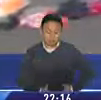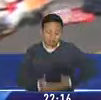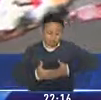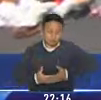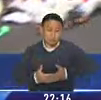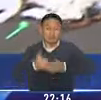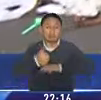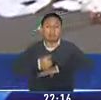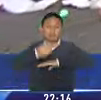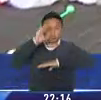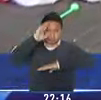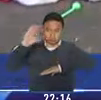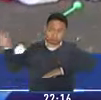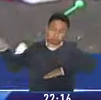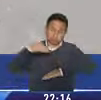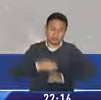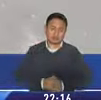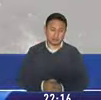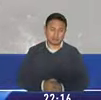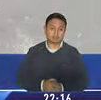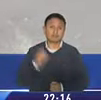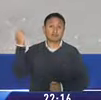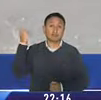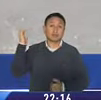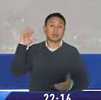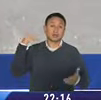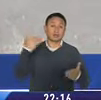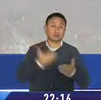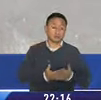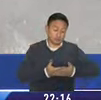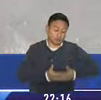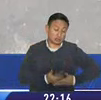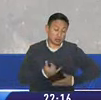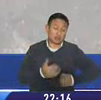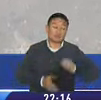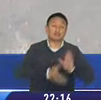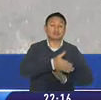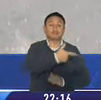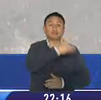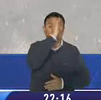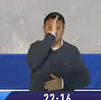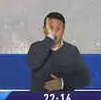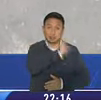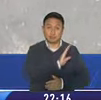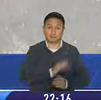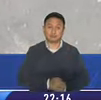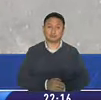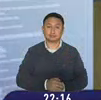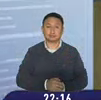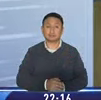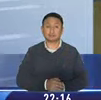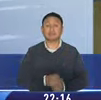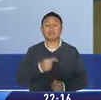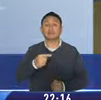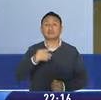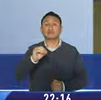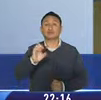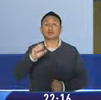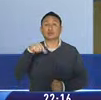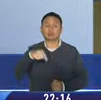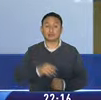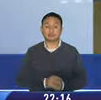a las autoridades respectivas. Una ambulancia trasladó a la recién nacida hasta una casa de salud. Vino lo de la policía del GOE, vino